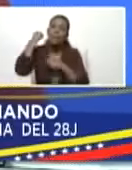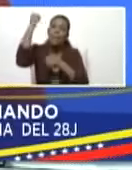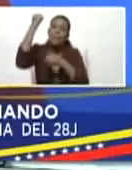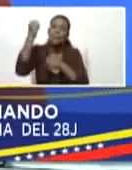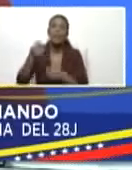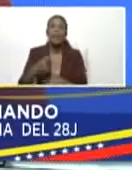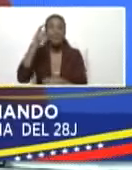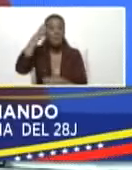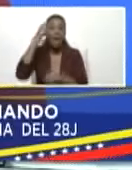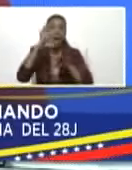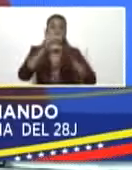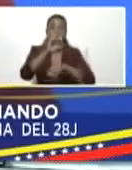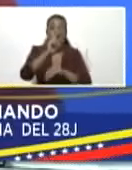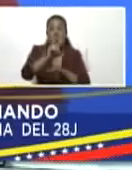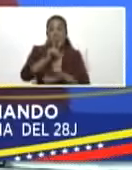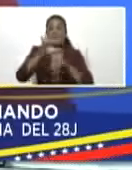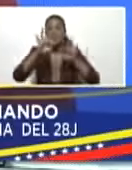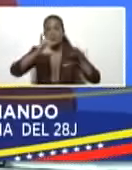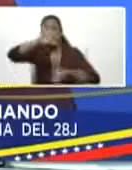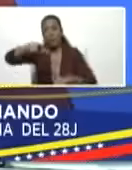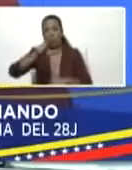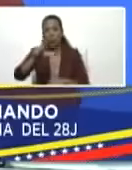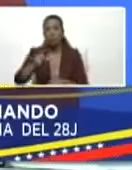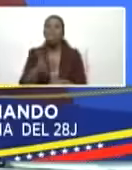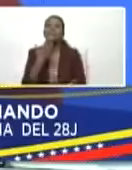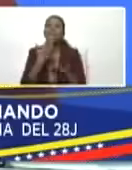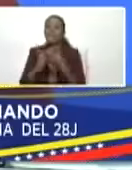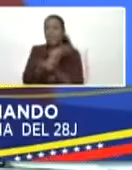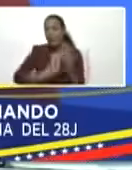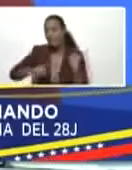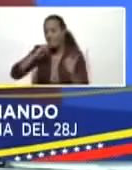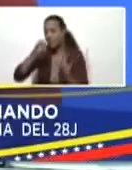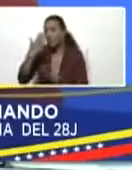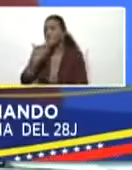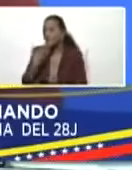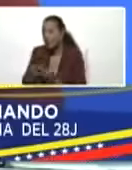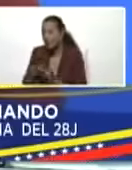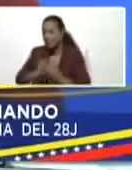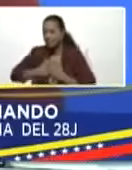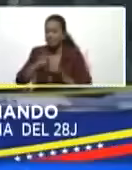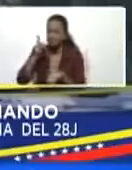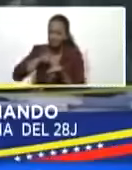popular del día 28 de julio. Gracias, compañero presidente.